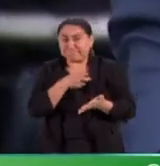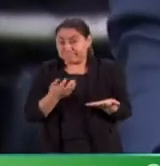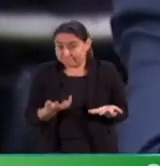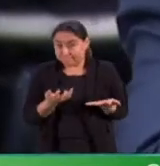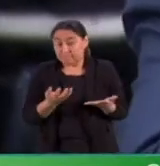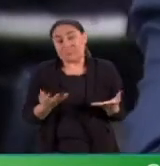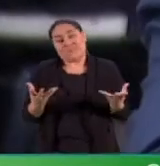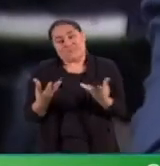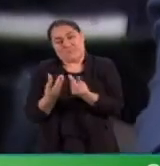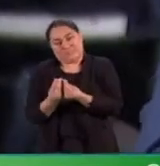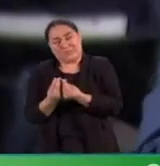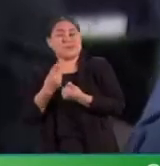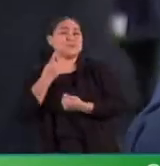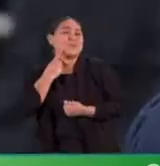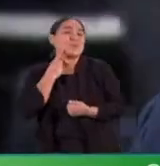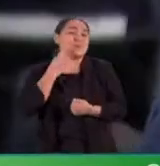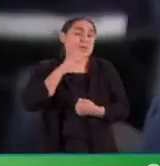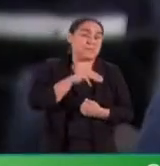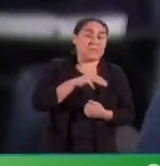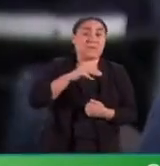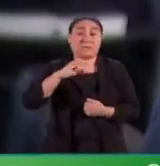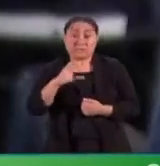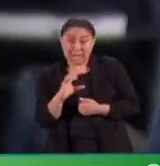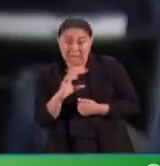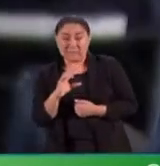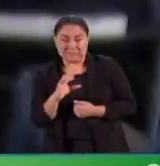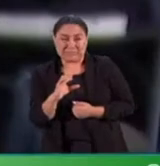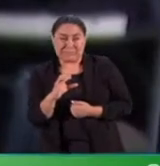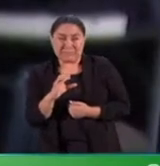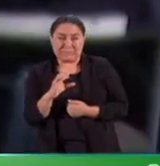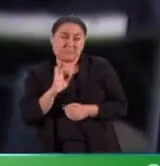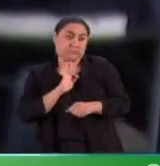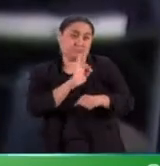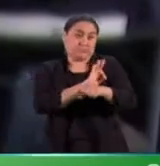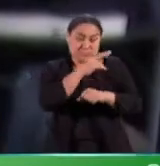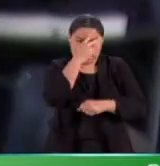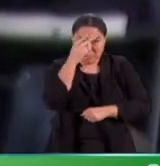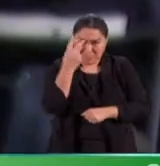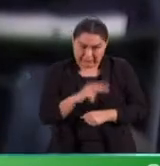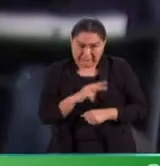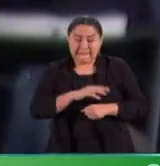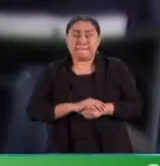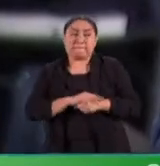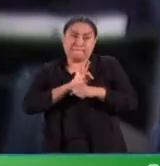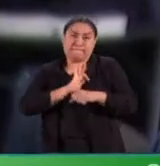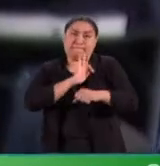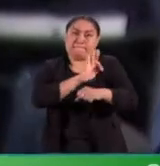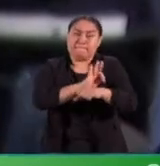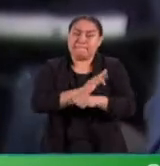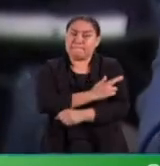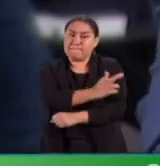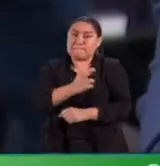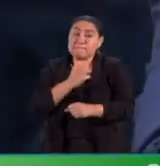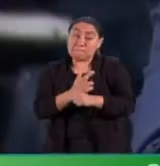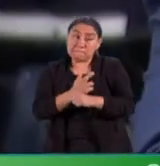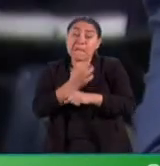la bancada de Movimiento Naranja, en nombre de la patria, en nombre de la República,